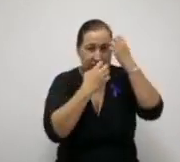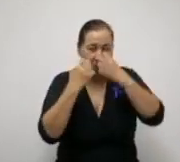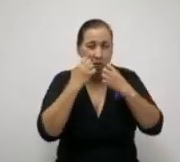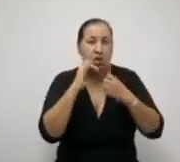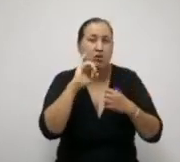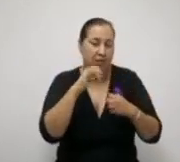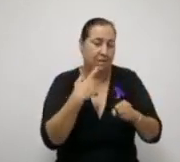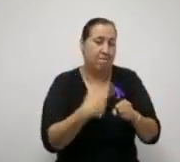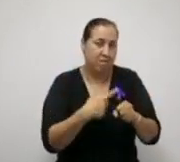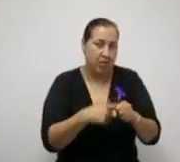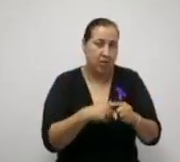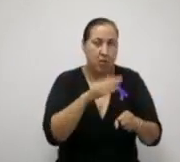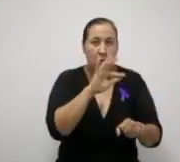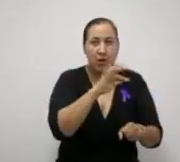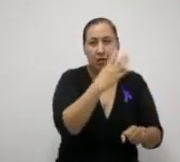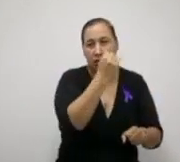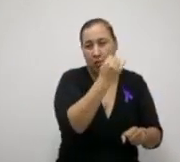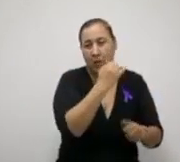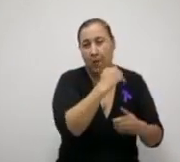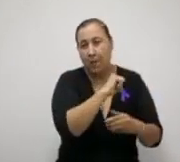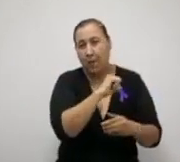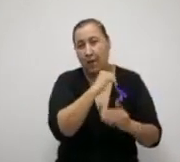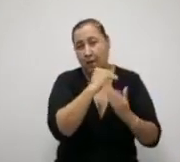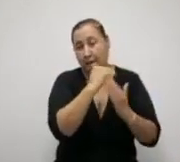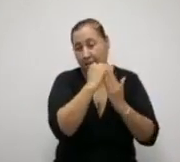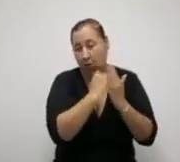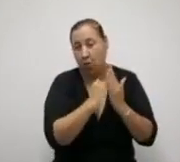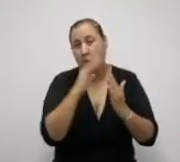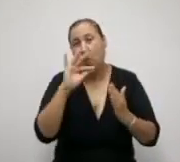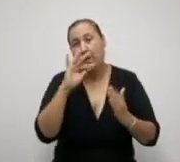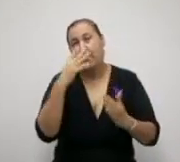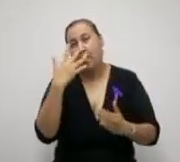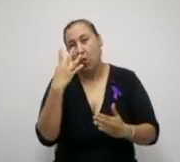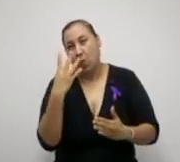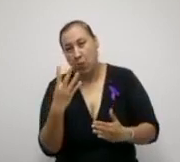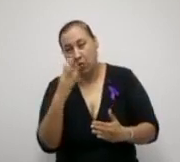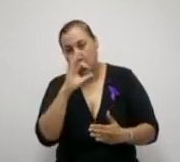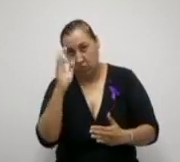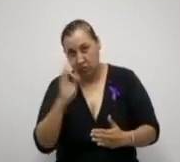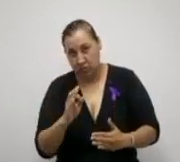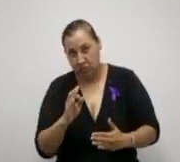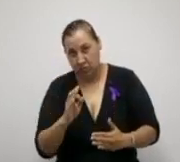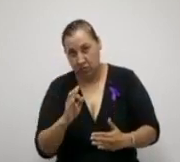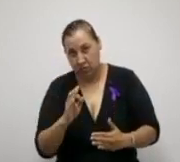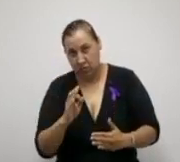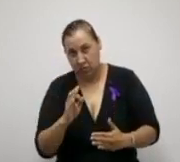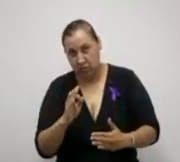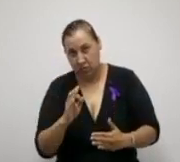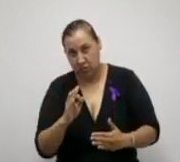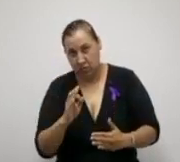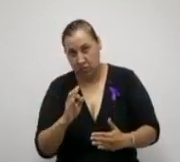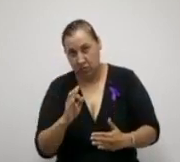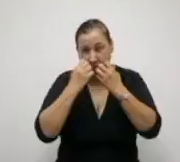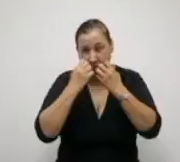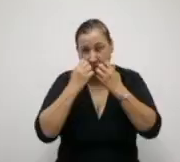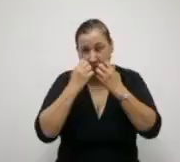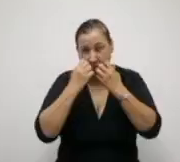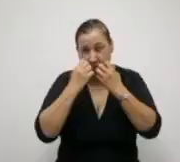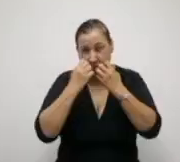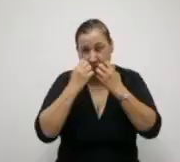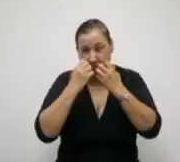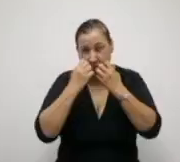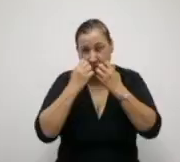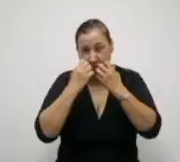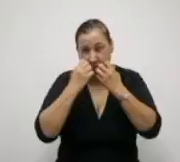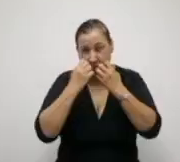enfermedad, de 49 bajó a 44. El promedio de pruebas que se aplican diariamente pasó de 85 a